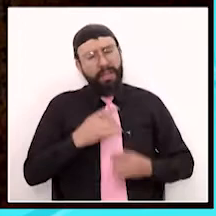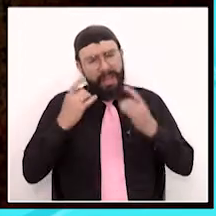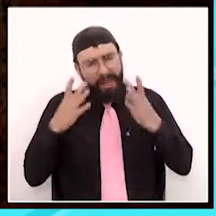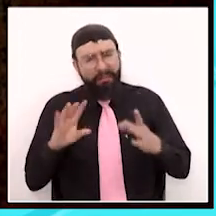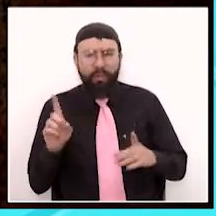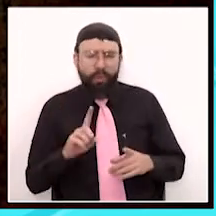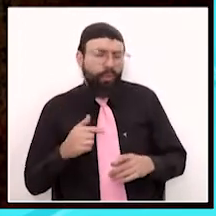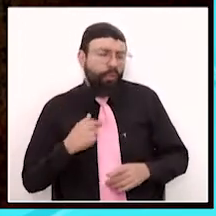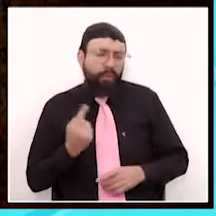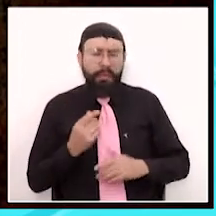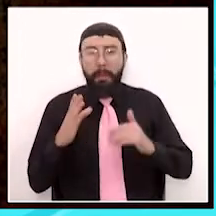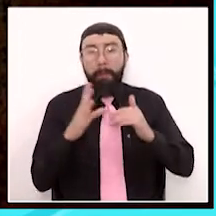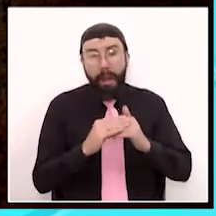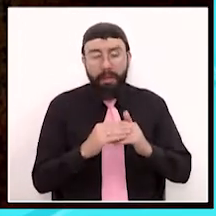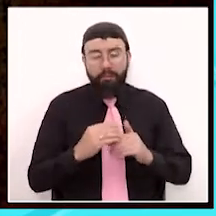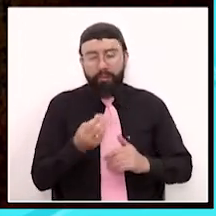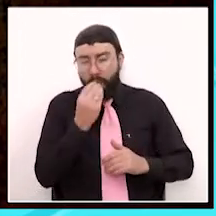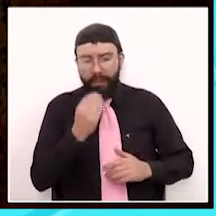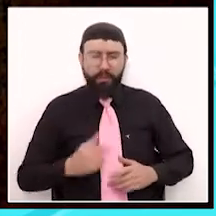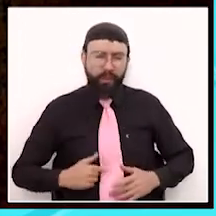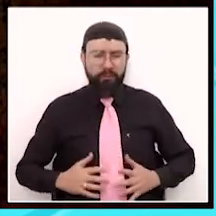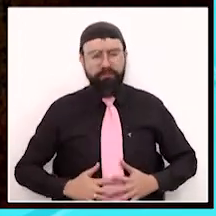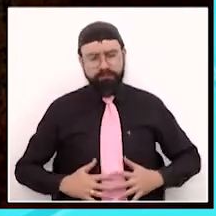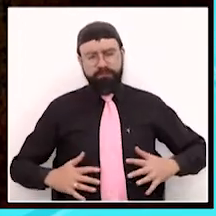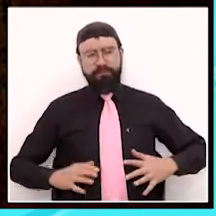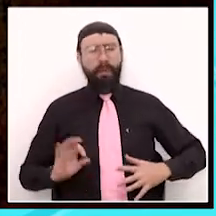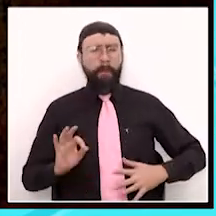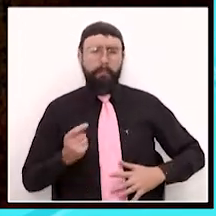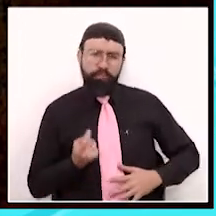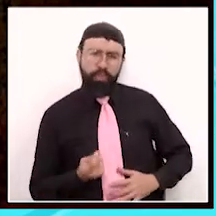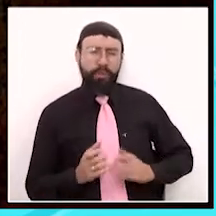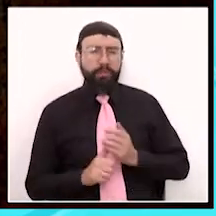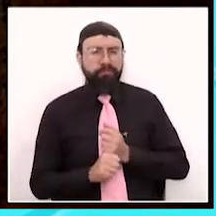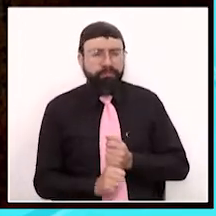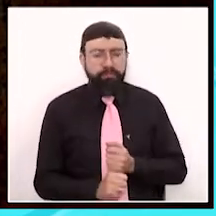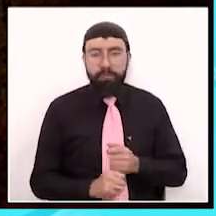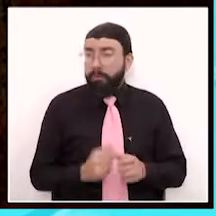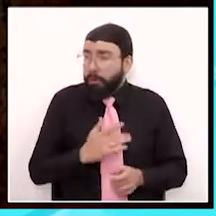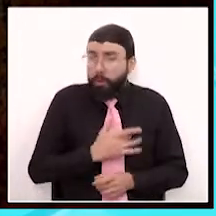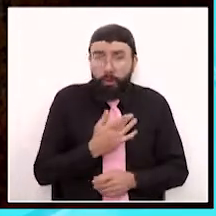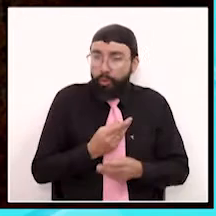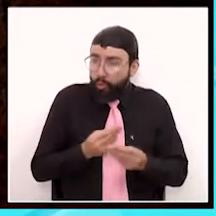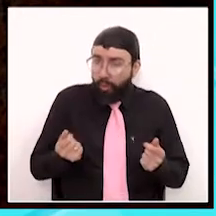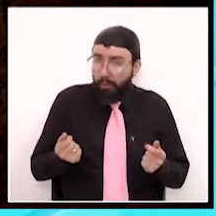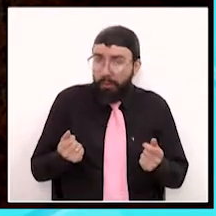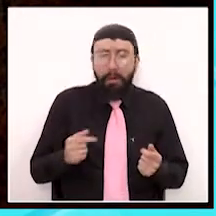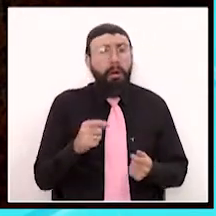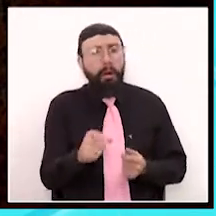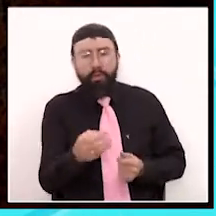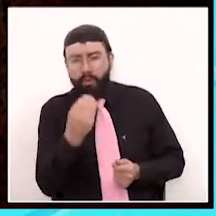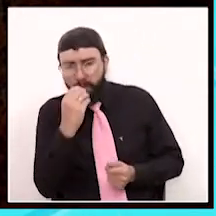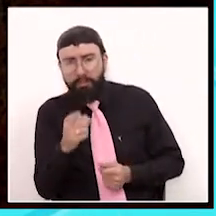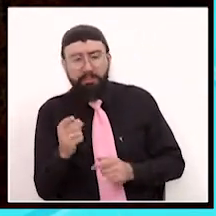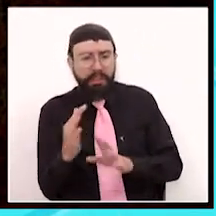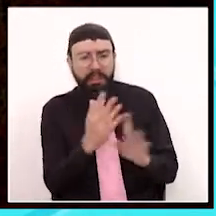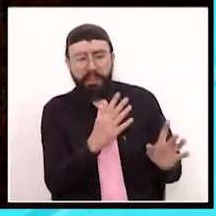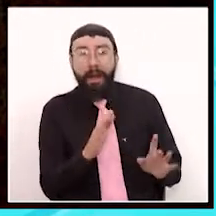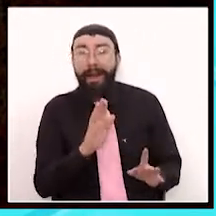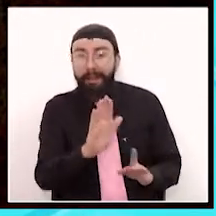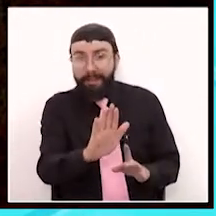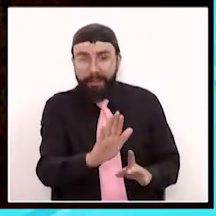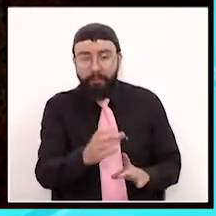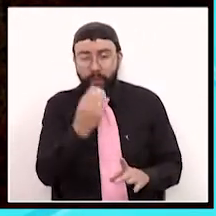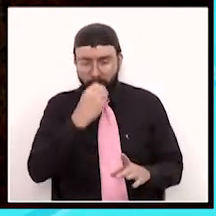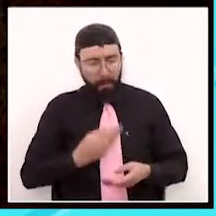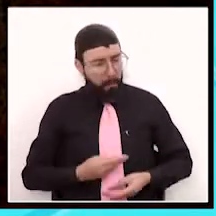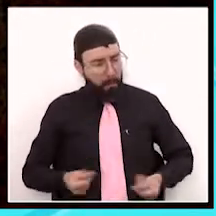después de comer de pronto me inflamo o me da un poquito de estreñimiento. Si los síntomas son leves, podría consumir trigo en forma de pan